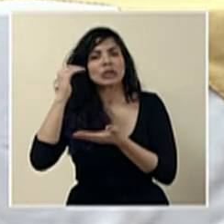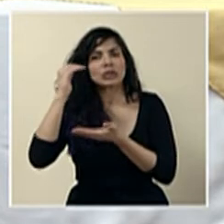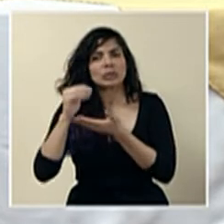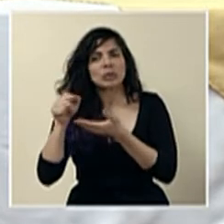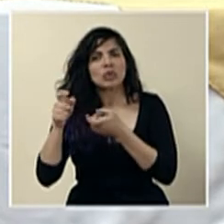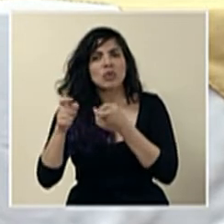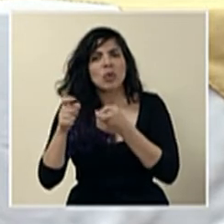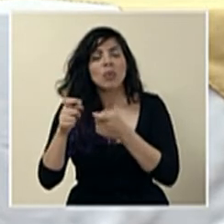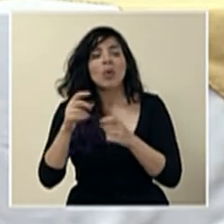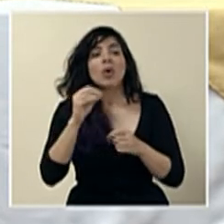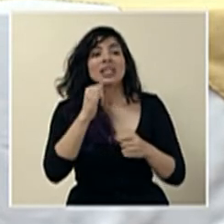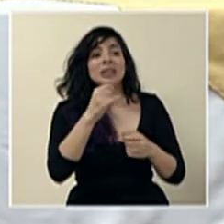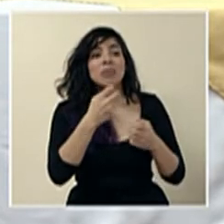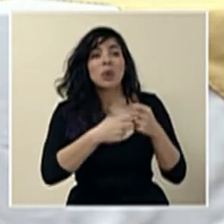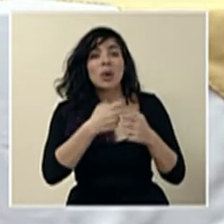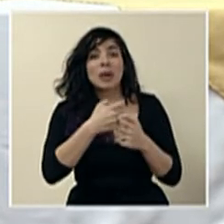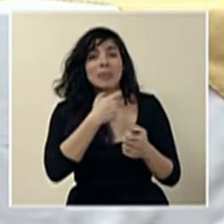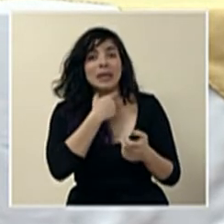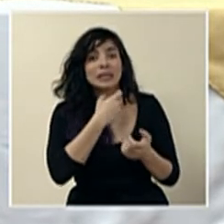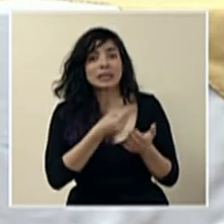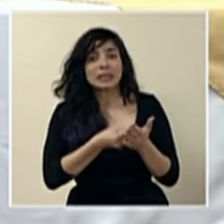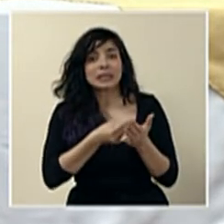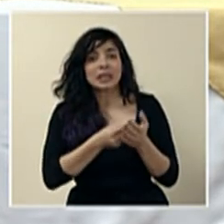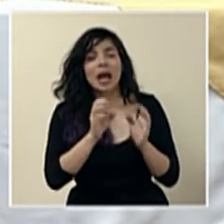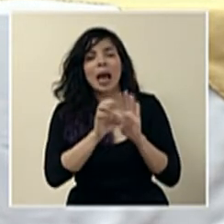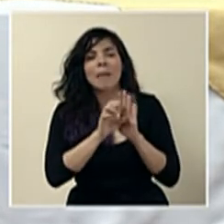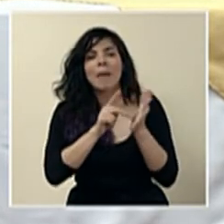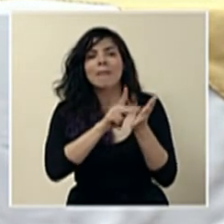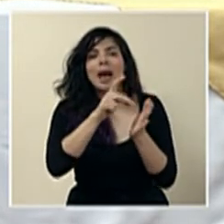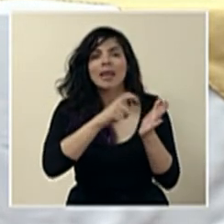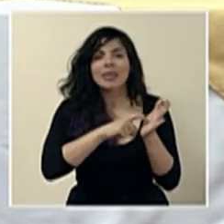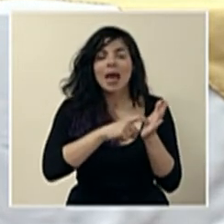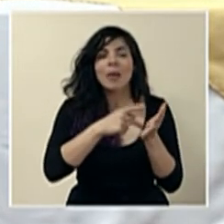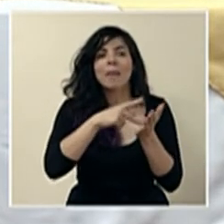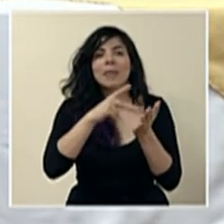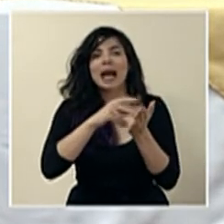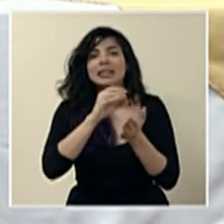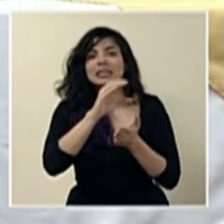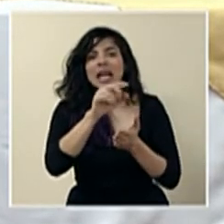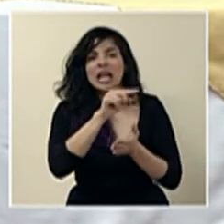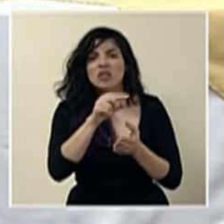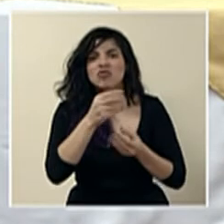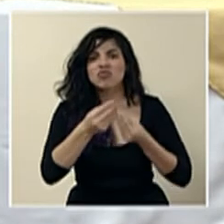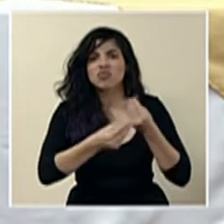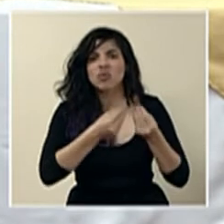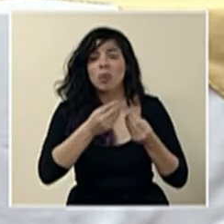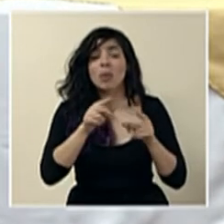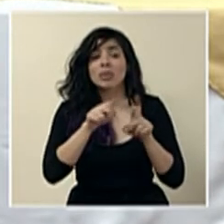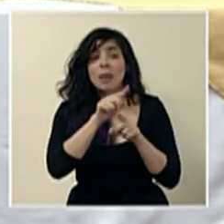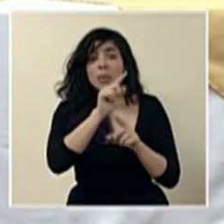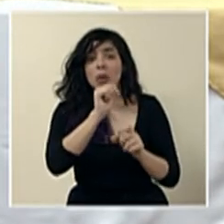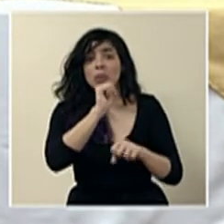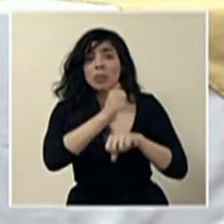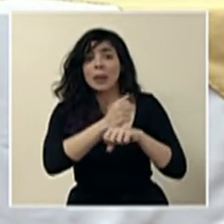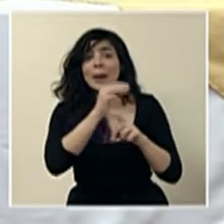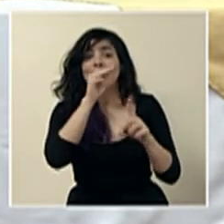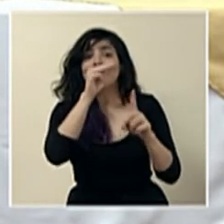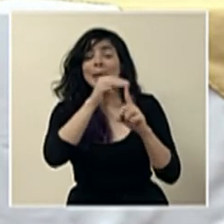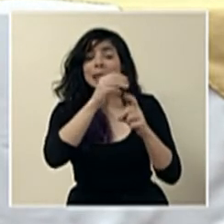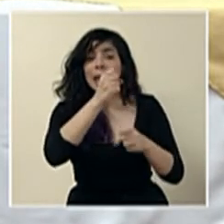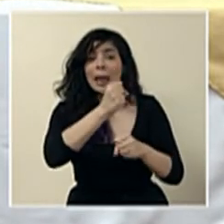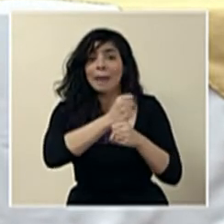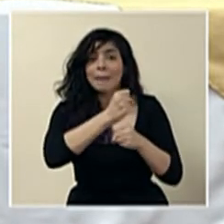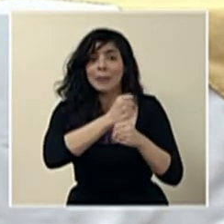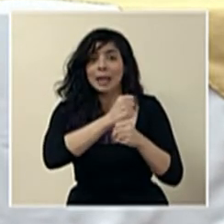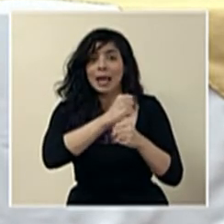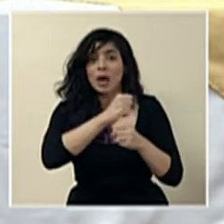impliquen complicaciones en compromisos como pago de la deuda y salarios? Además, si han pensado en establecer metas de empleo a nivel del central y si